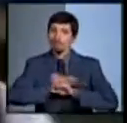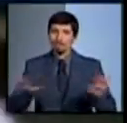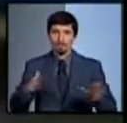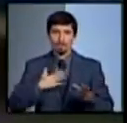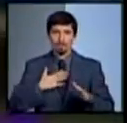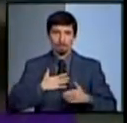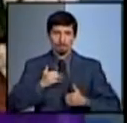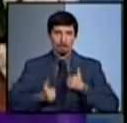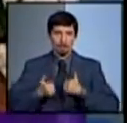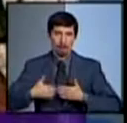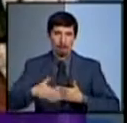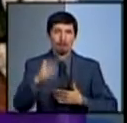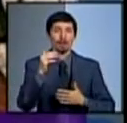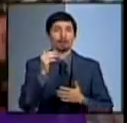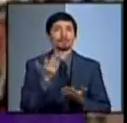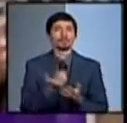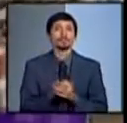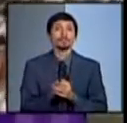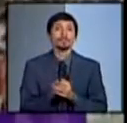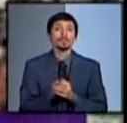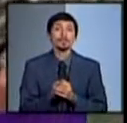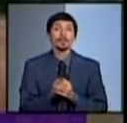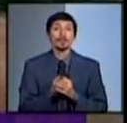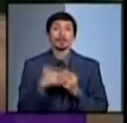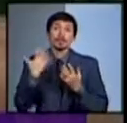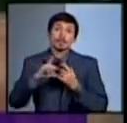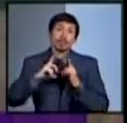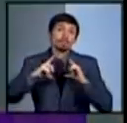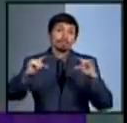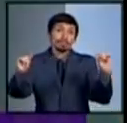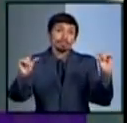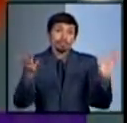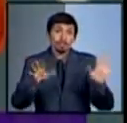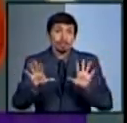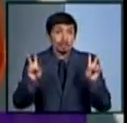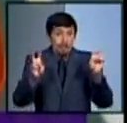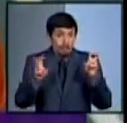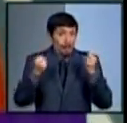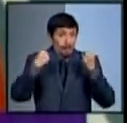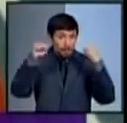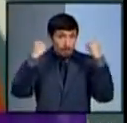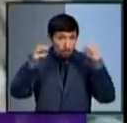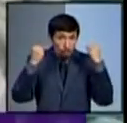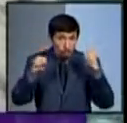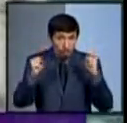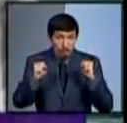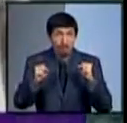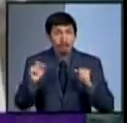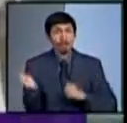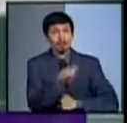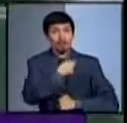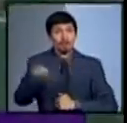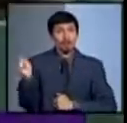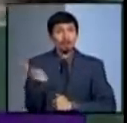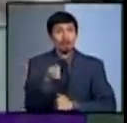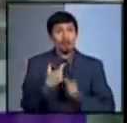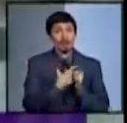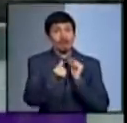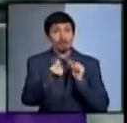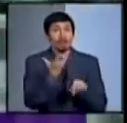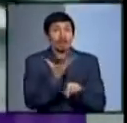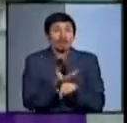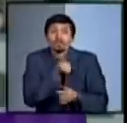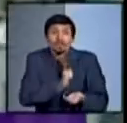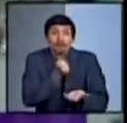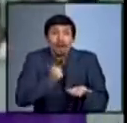profesional. El alejamiento de Masuí González de la actividad deportiva dejó al tenis nacional con una importante